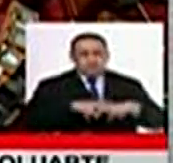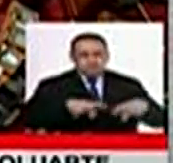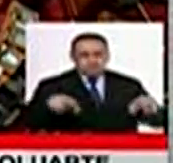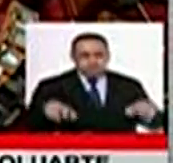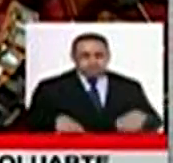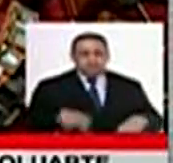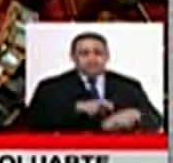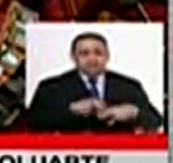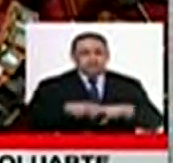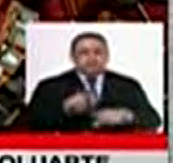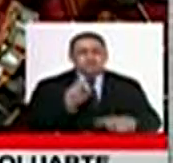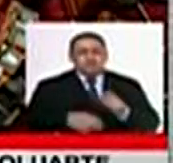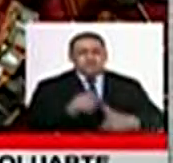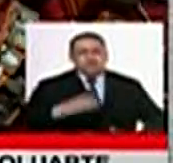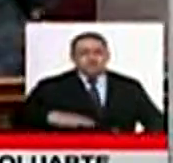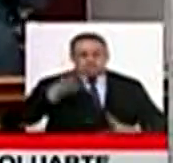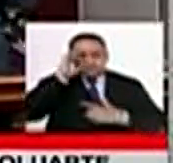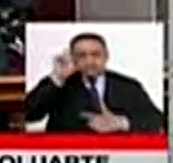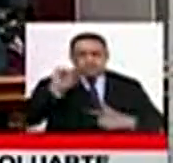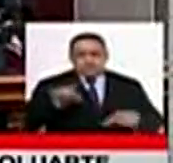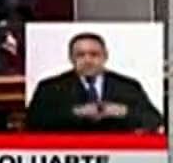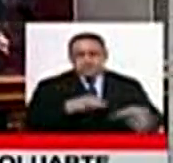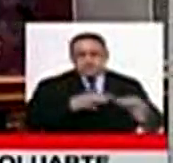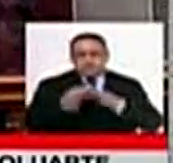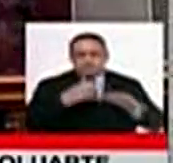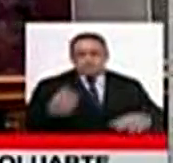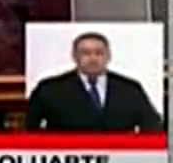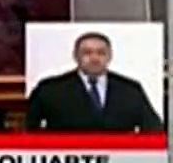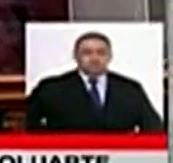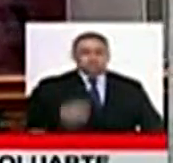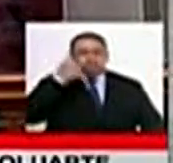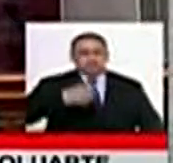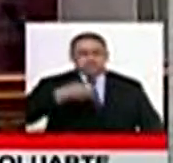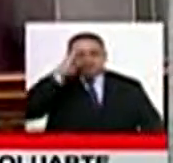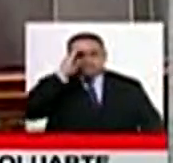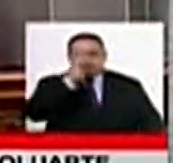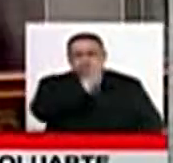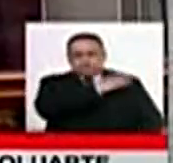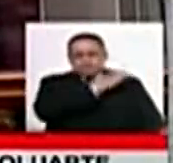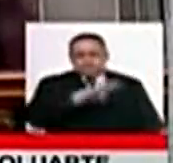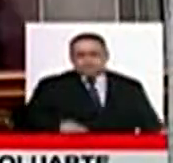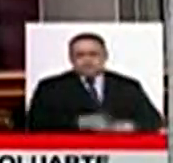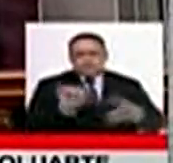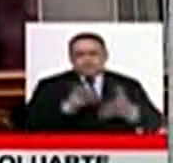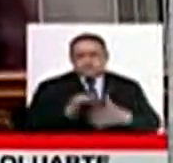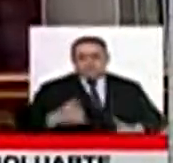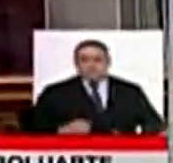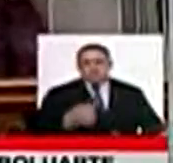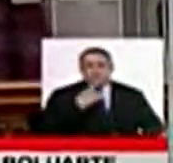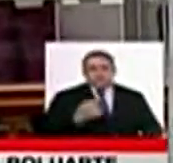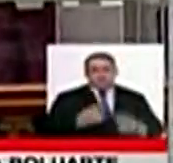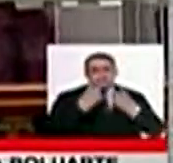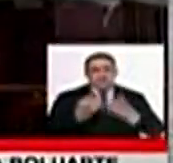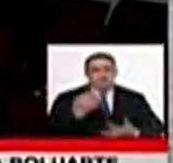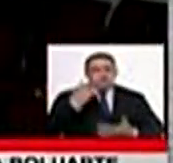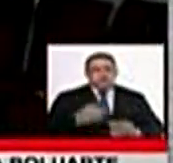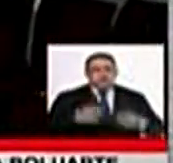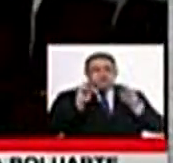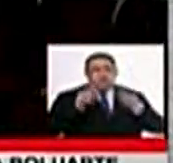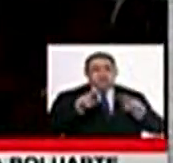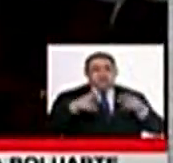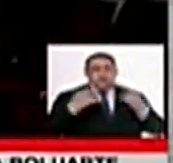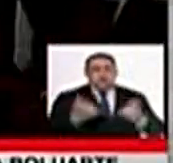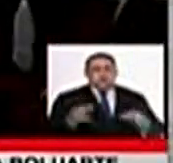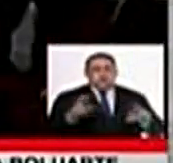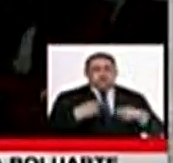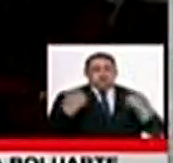Cumbre Mundial Anticorrupción que organiza Transparencia Internacional, esta vez en Washington con más de 2.000 asistentes. Y en unos minutos voy a entrar a